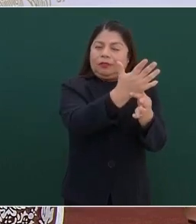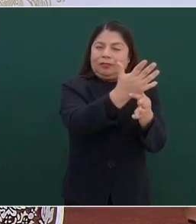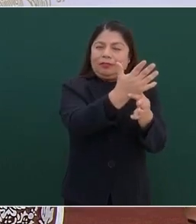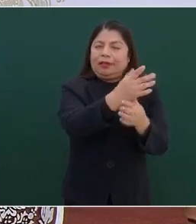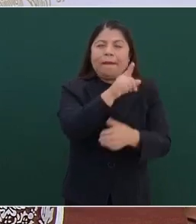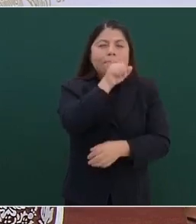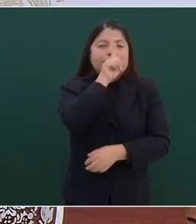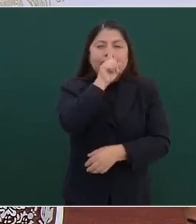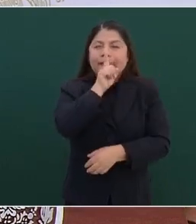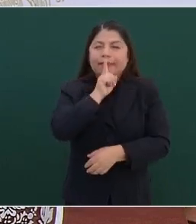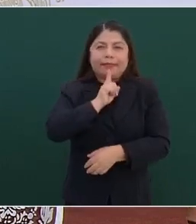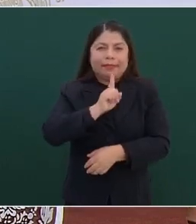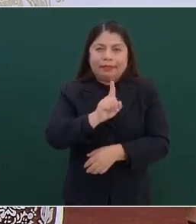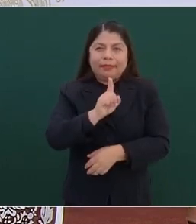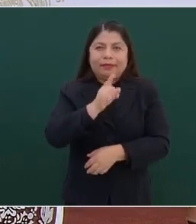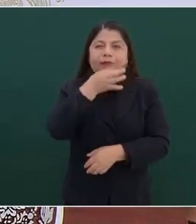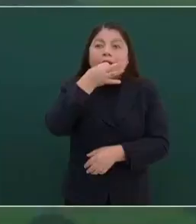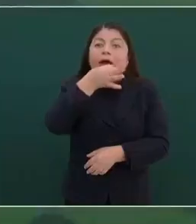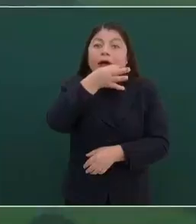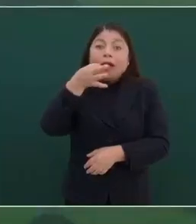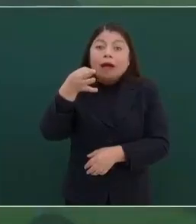propaganda